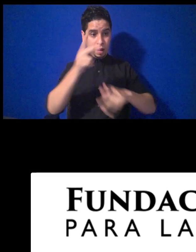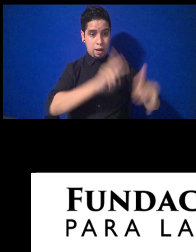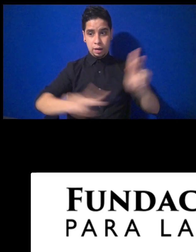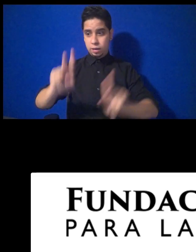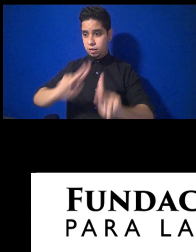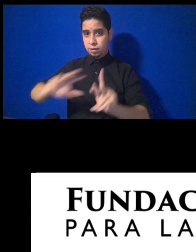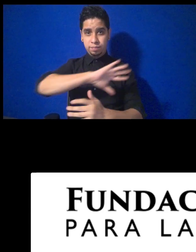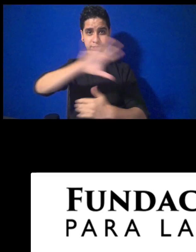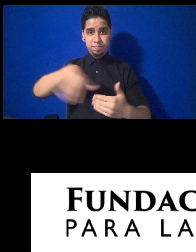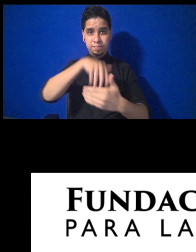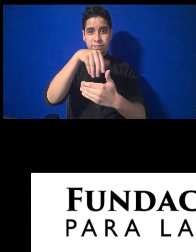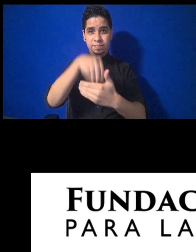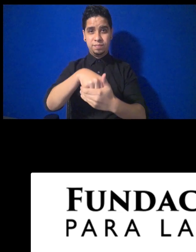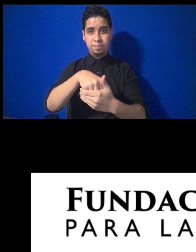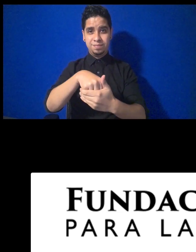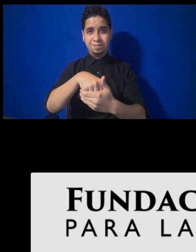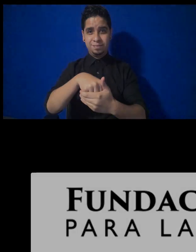todos.